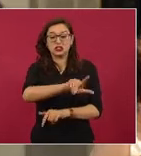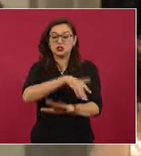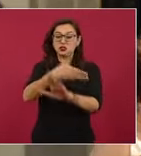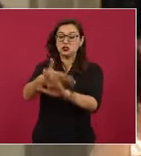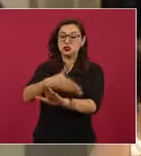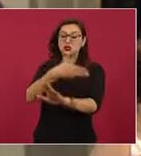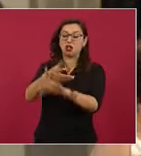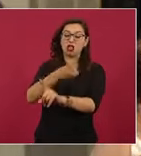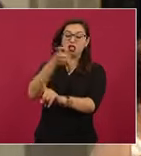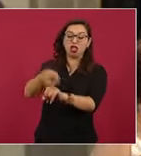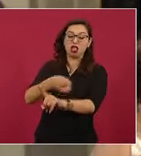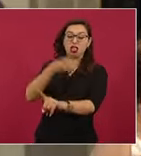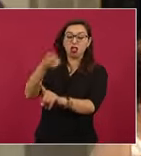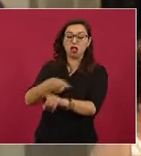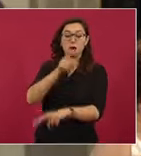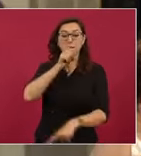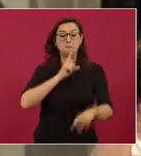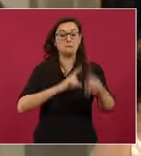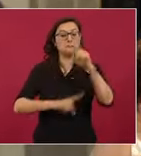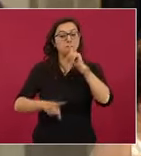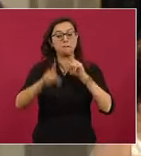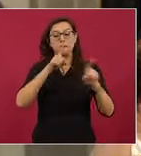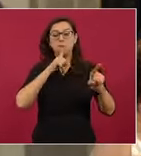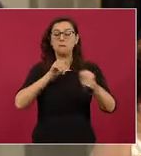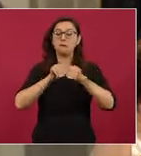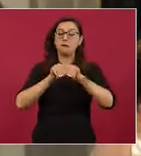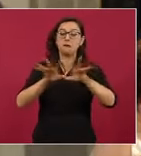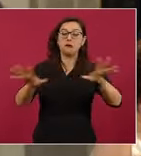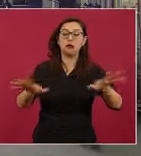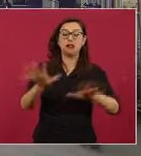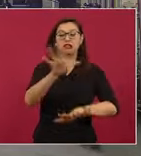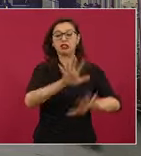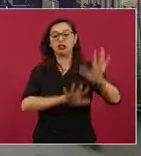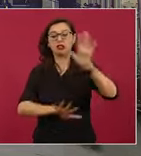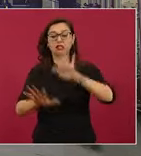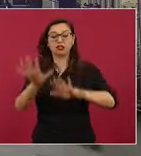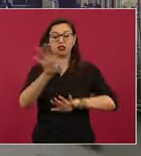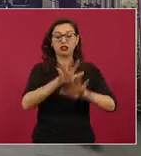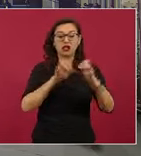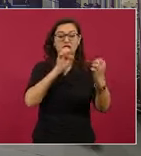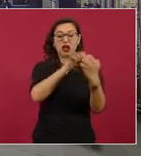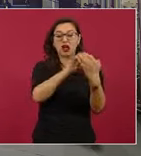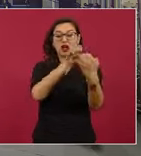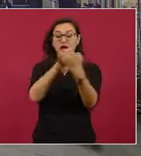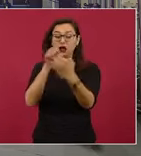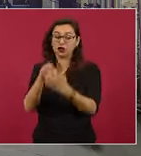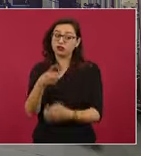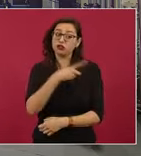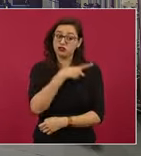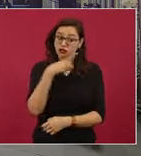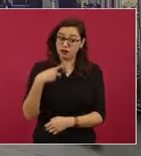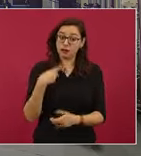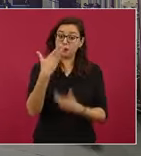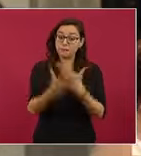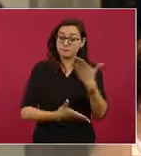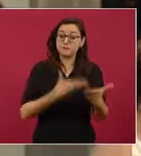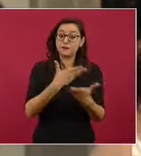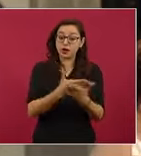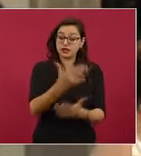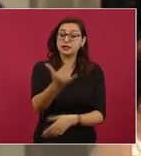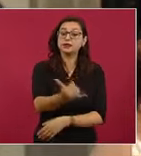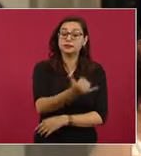mentir, confundir y sublevar a los mexicanos, cumpliendo consignas. AMLO merece